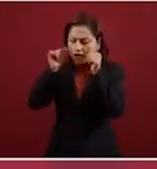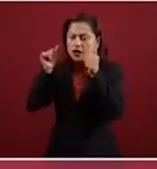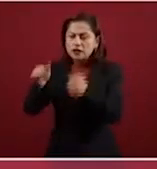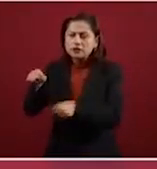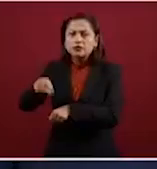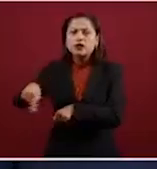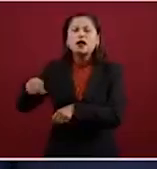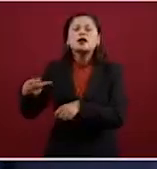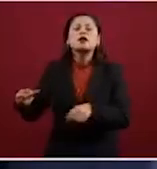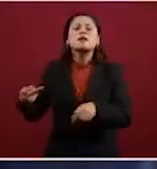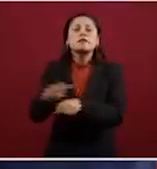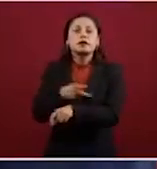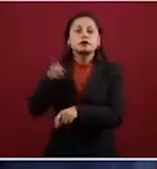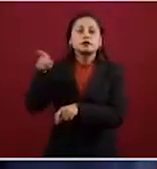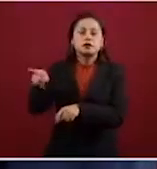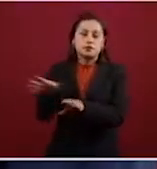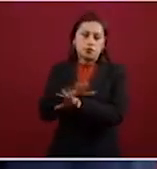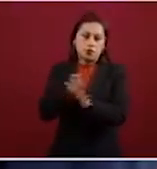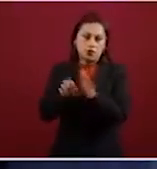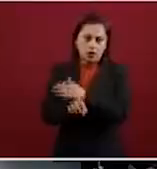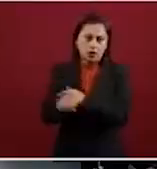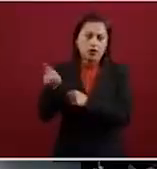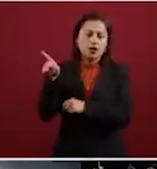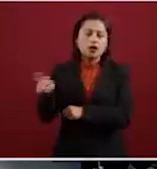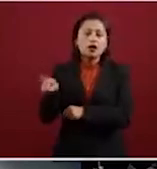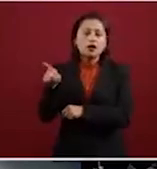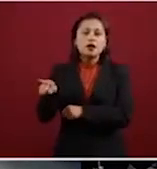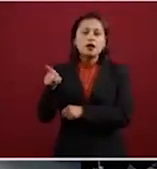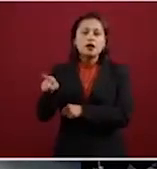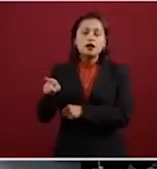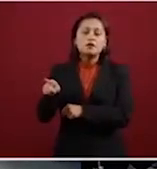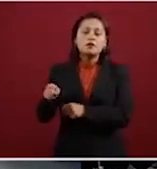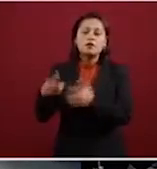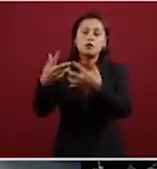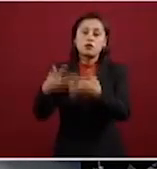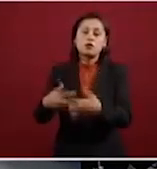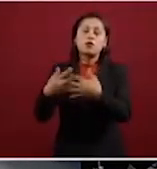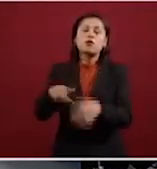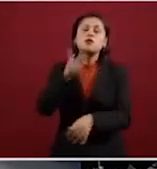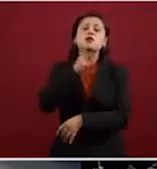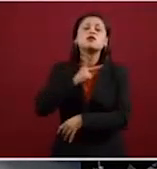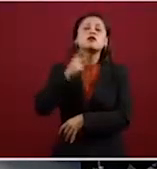Bocas se va a tener una base